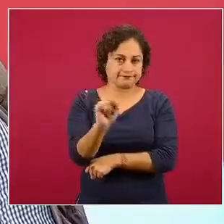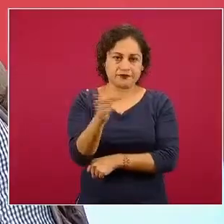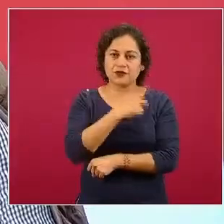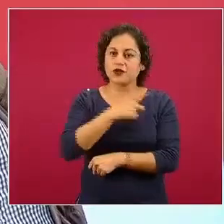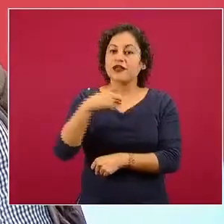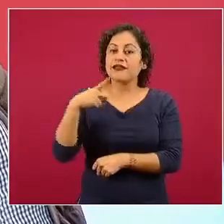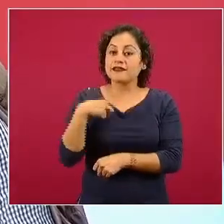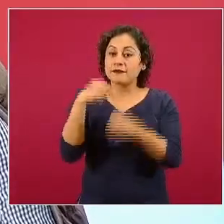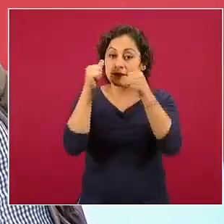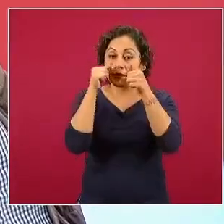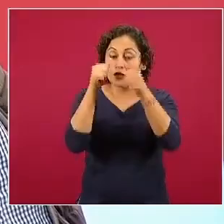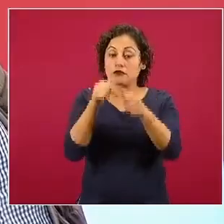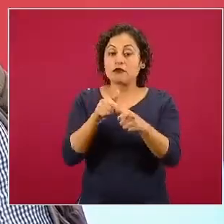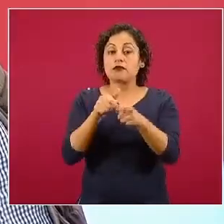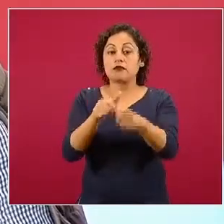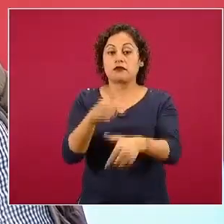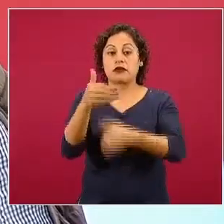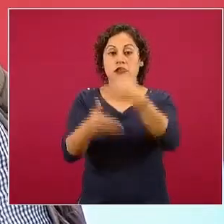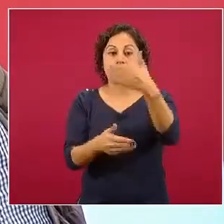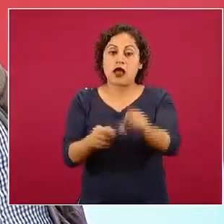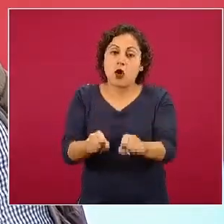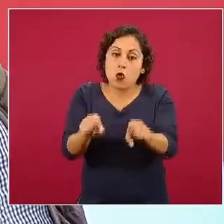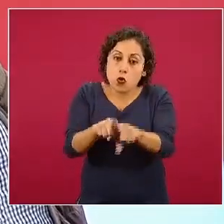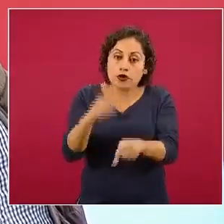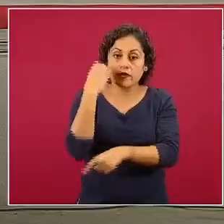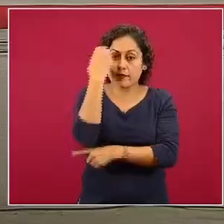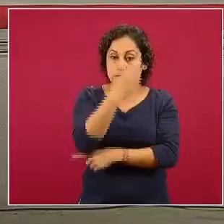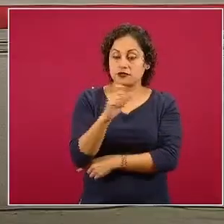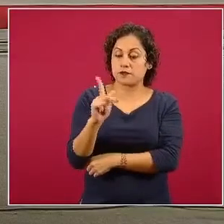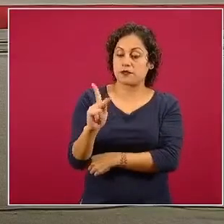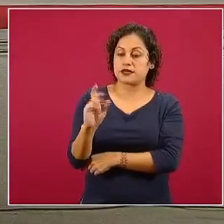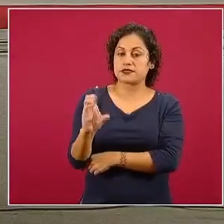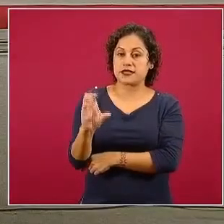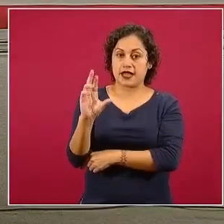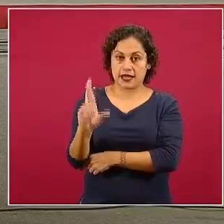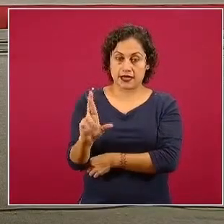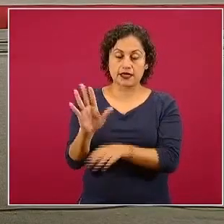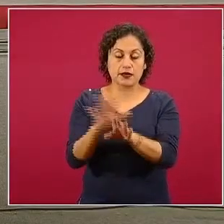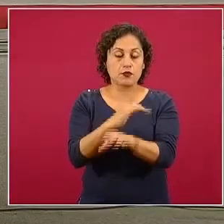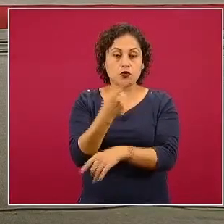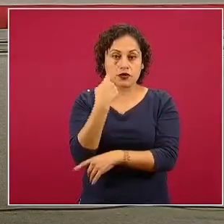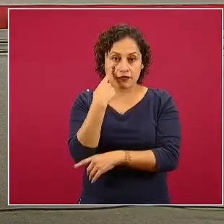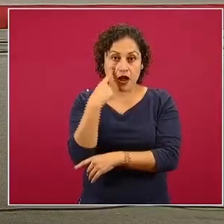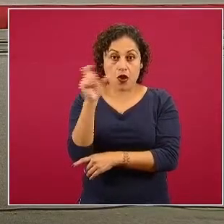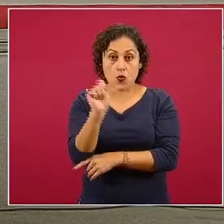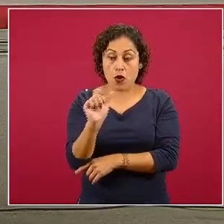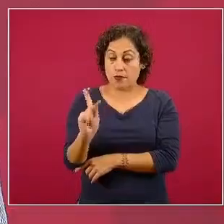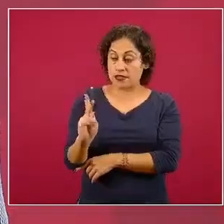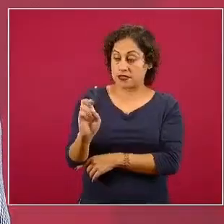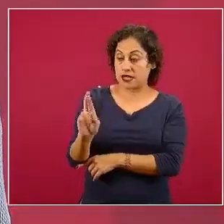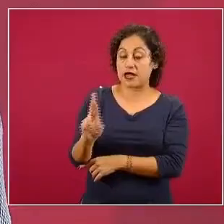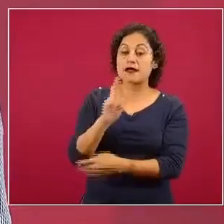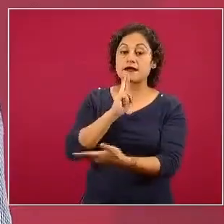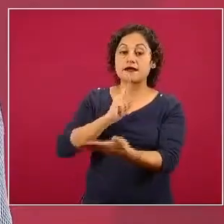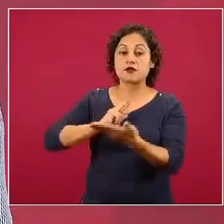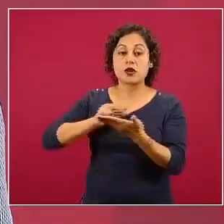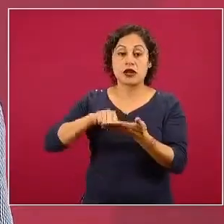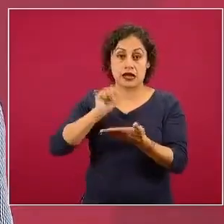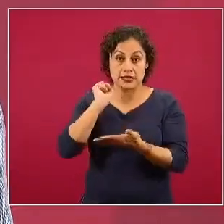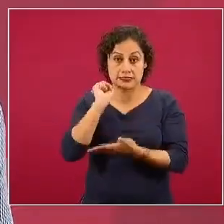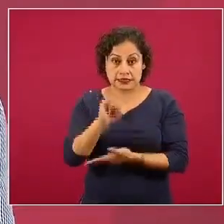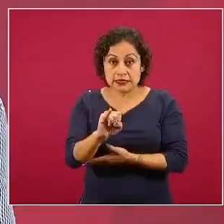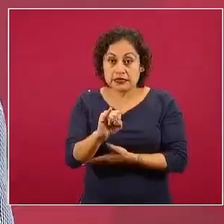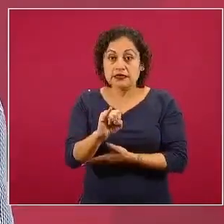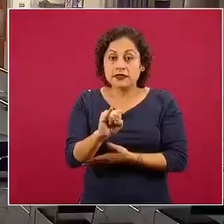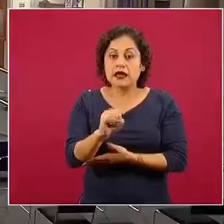o básicamente a través de las pruebas de PCR, porque además cuando tenemos un resultado positivo por PCR, este puede ser